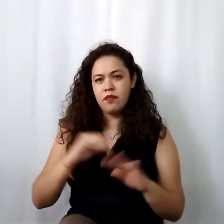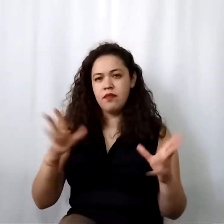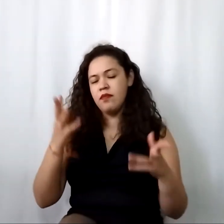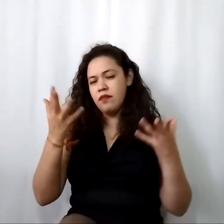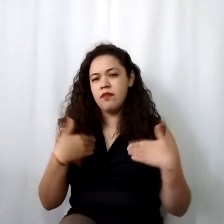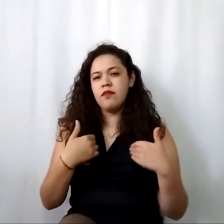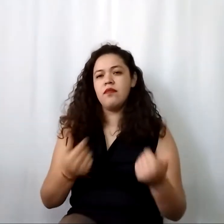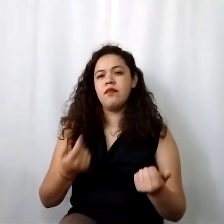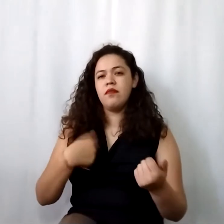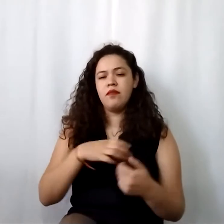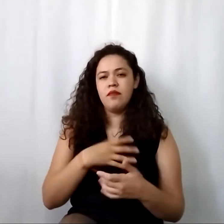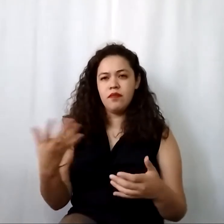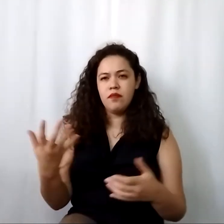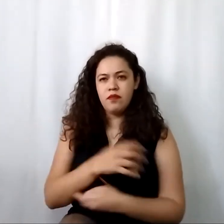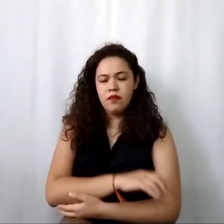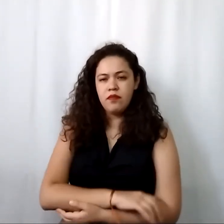estamos